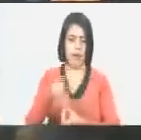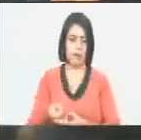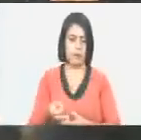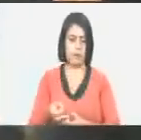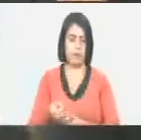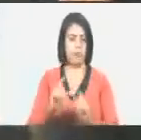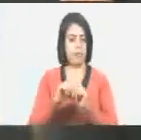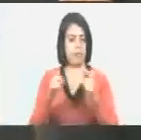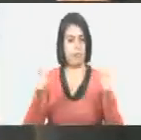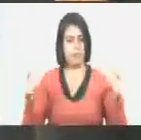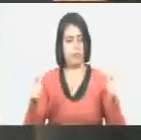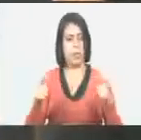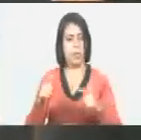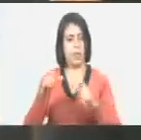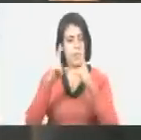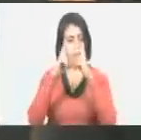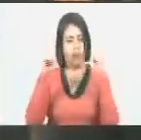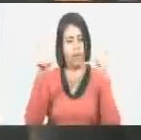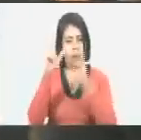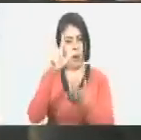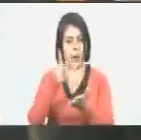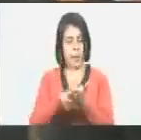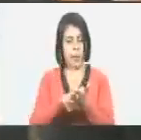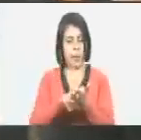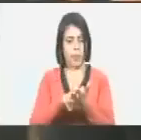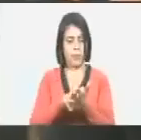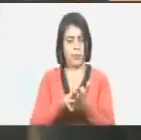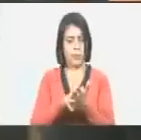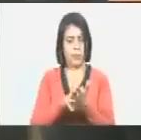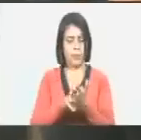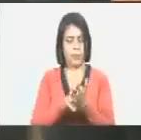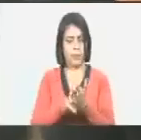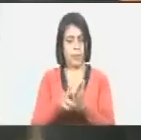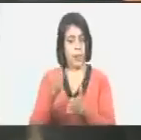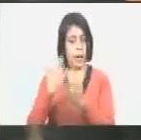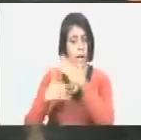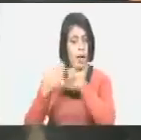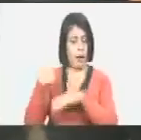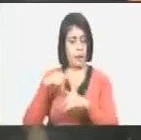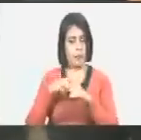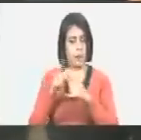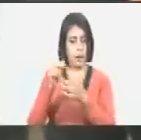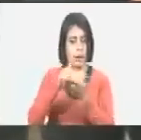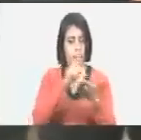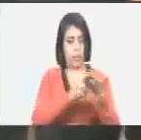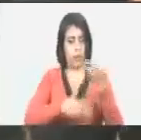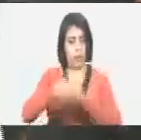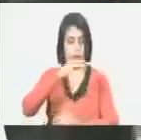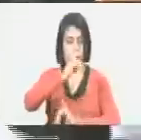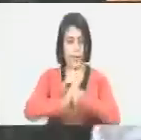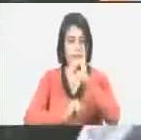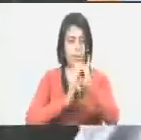más amplio el tema aprobado en anterior, lo que es la asistencia y cooperación